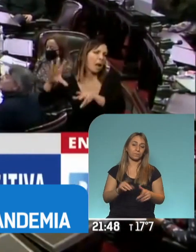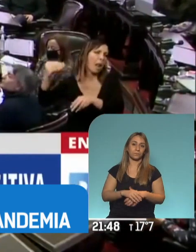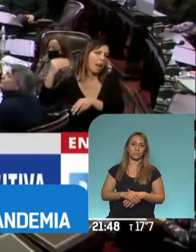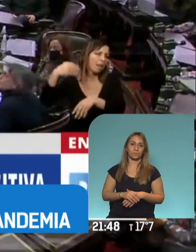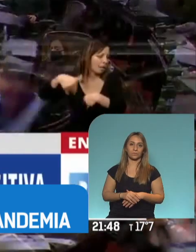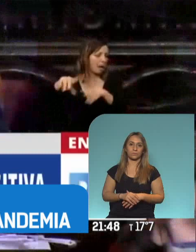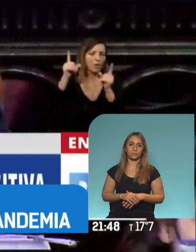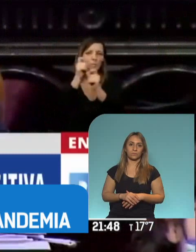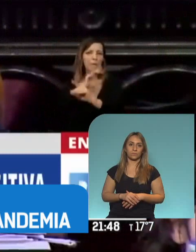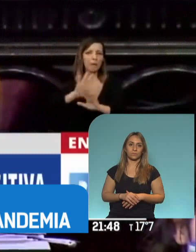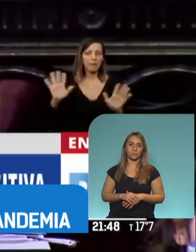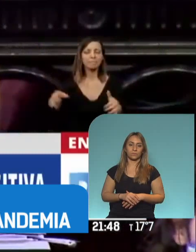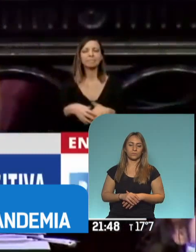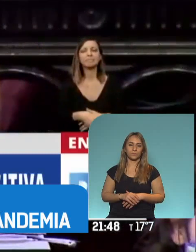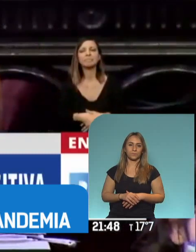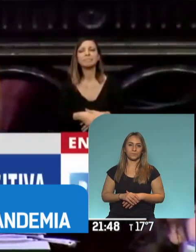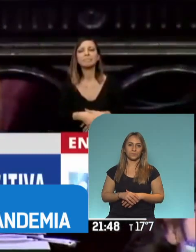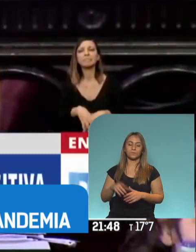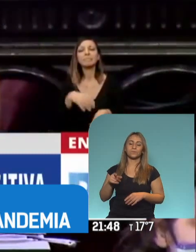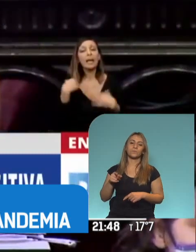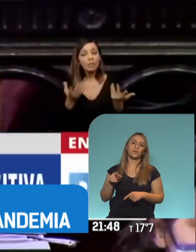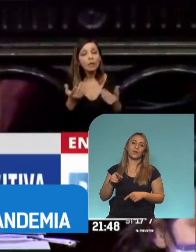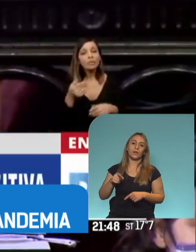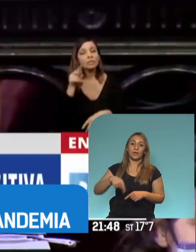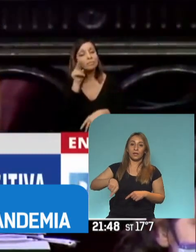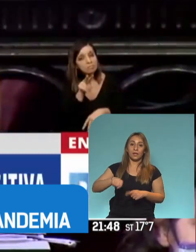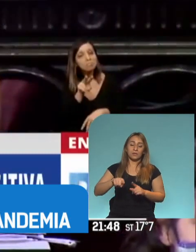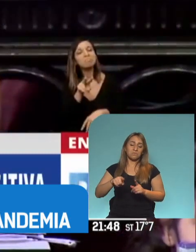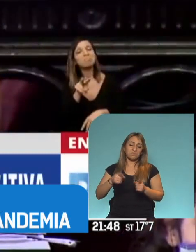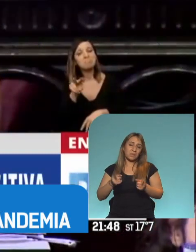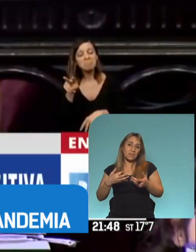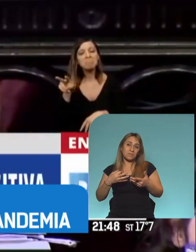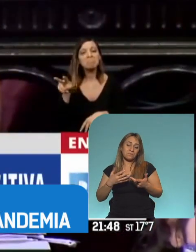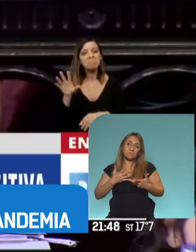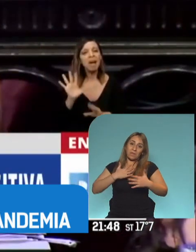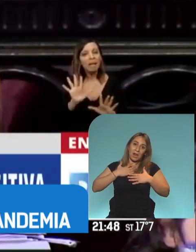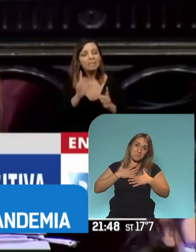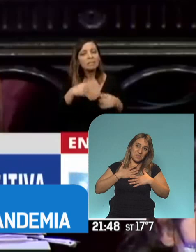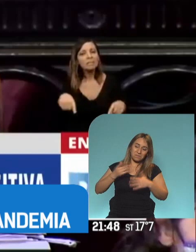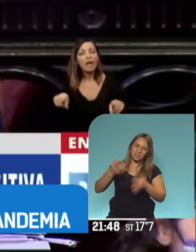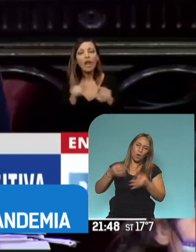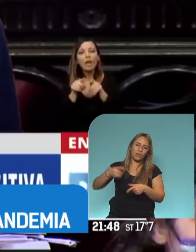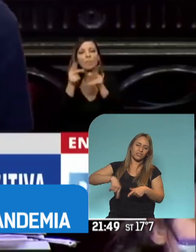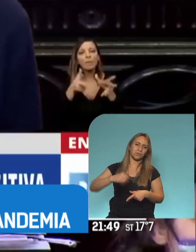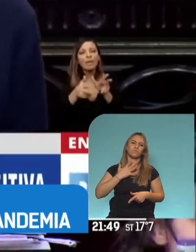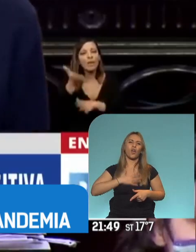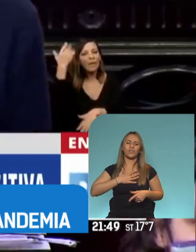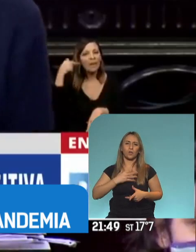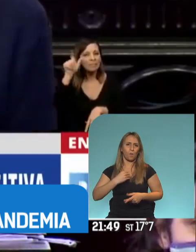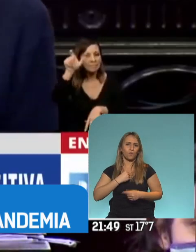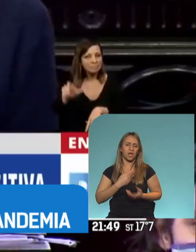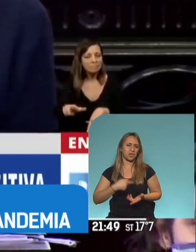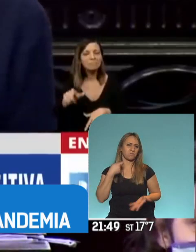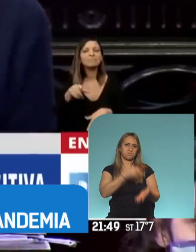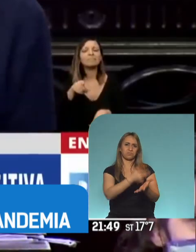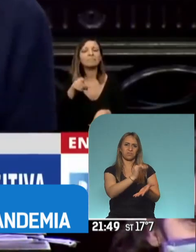hacerlo también de manera, hasta diría, voluntaria, contentos, ¿no? Que no es una cosa que van a